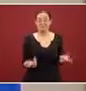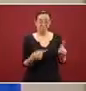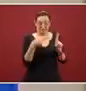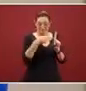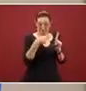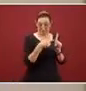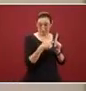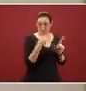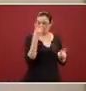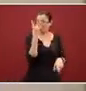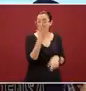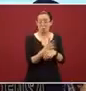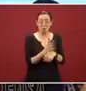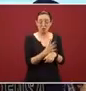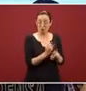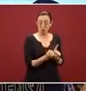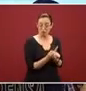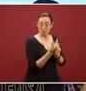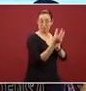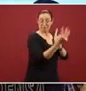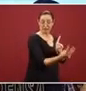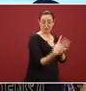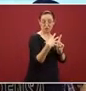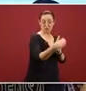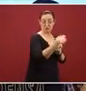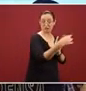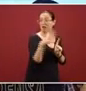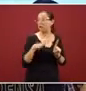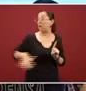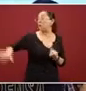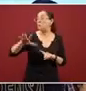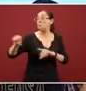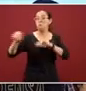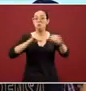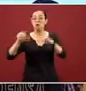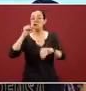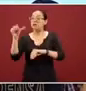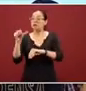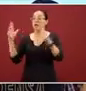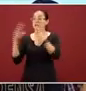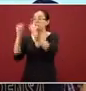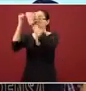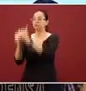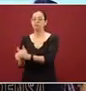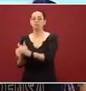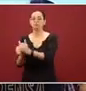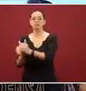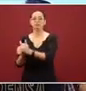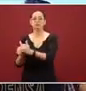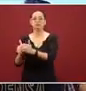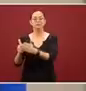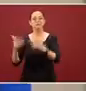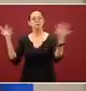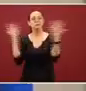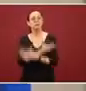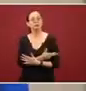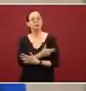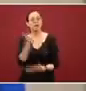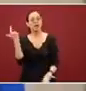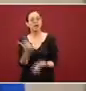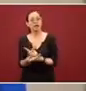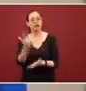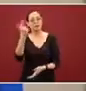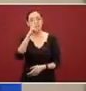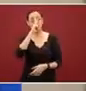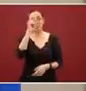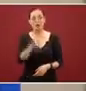grande comparada con el beneficio. ¿Por qué razón? Porque las medidas de mitigación implican restringir la movilidad de las